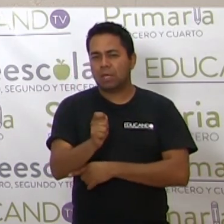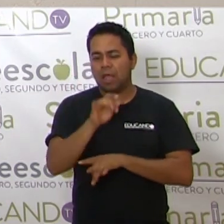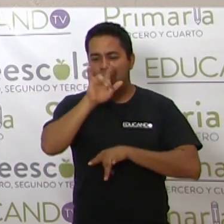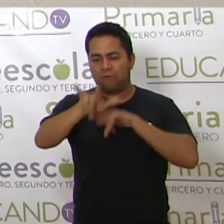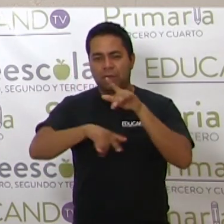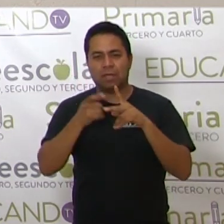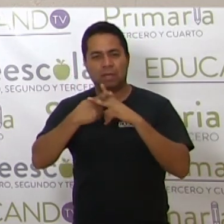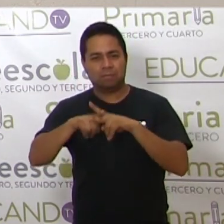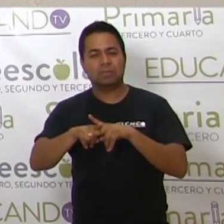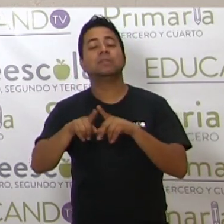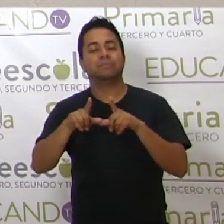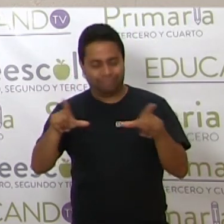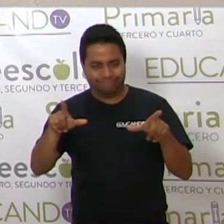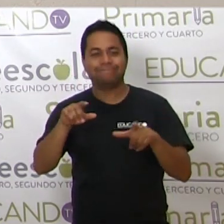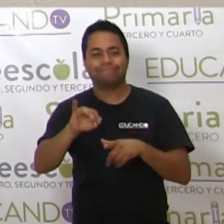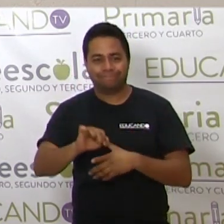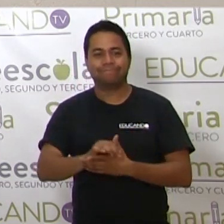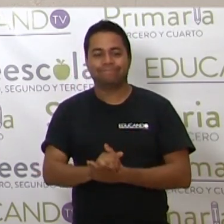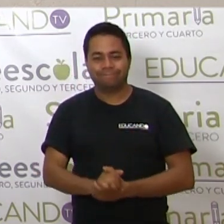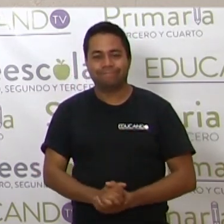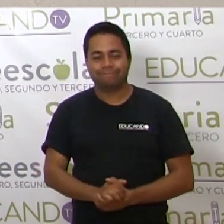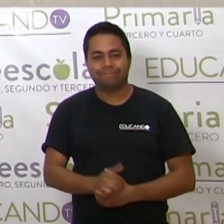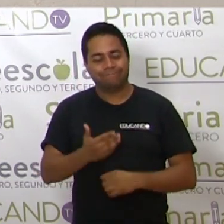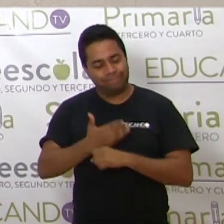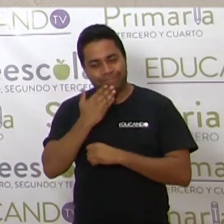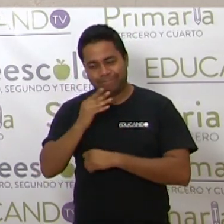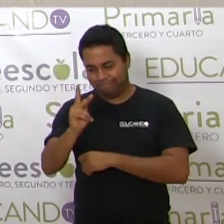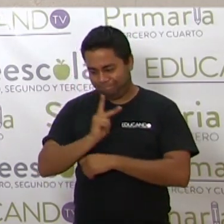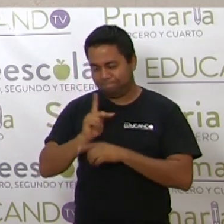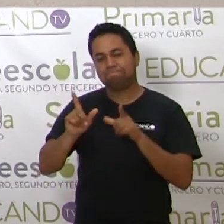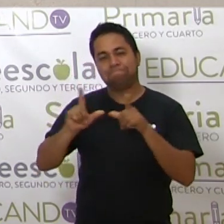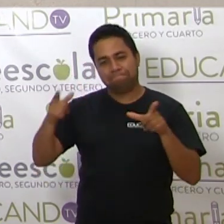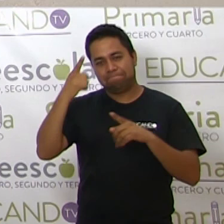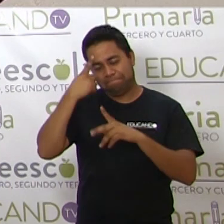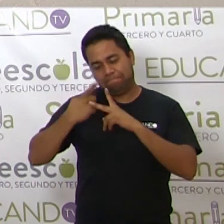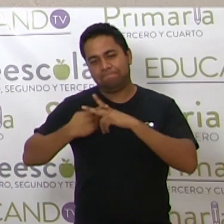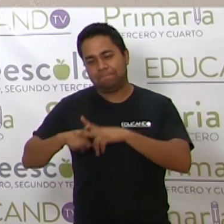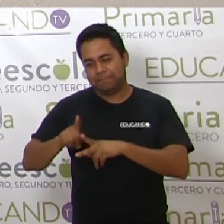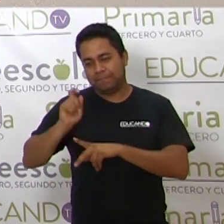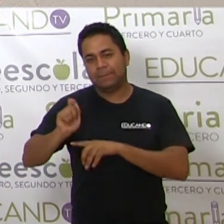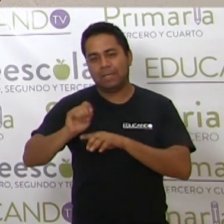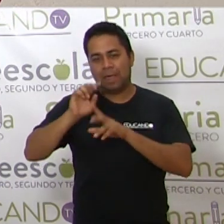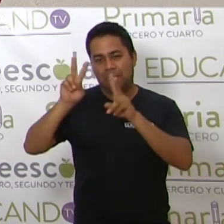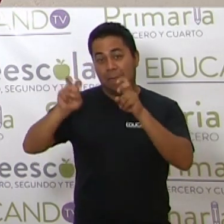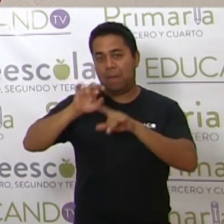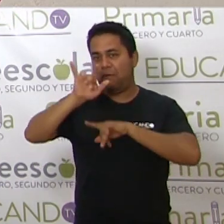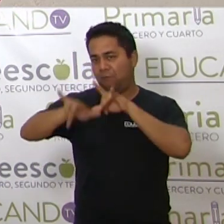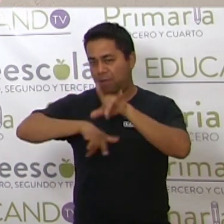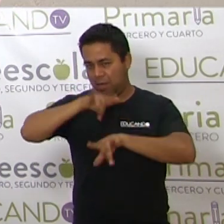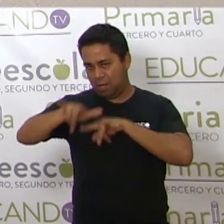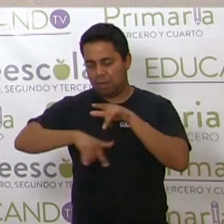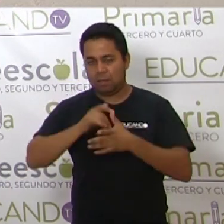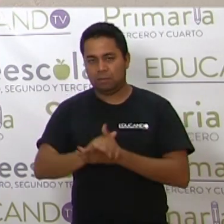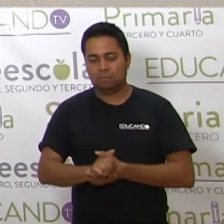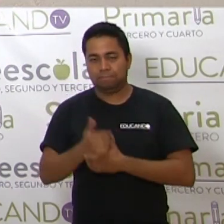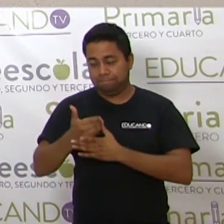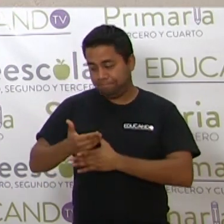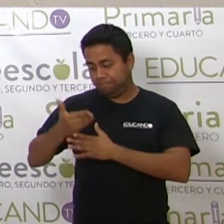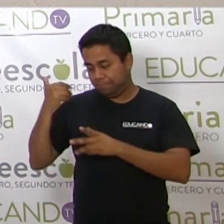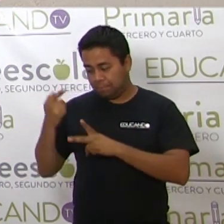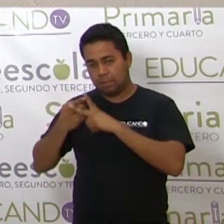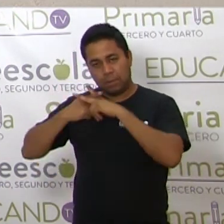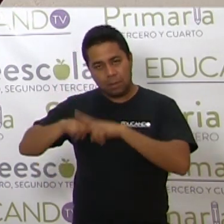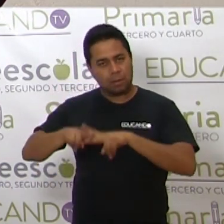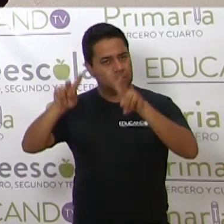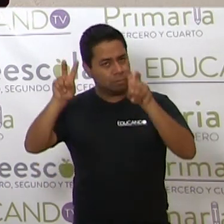listo para empezar muy bien yo también estoy lista para empezar y para antes de iniciar nuestro